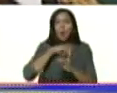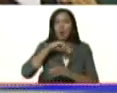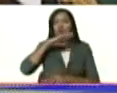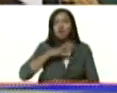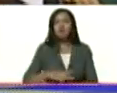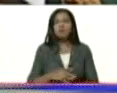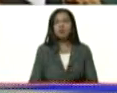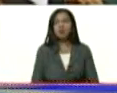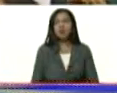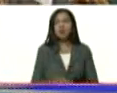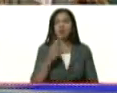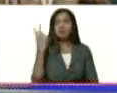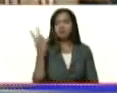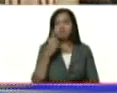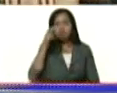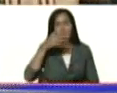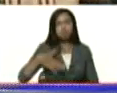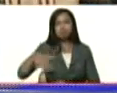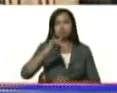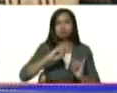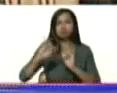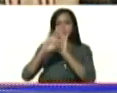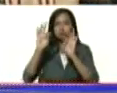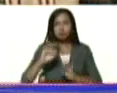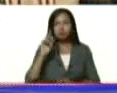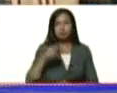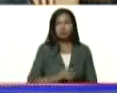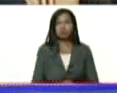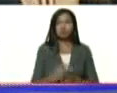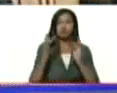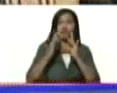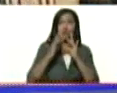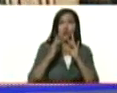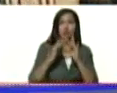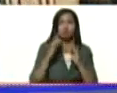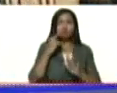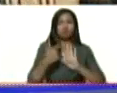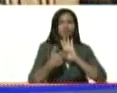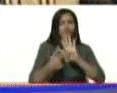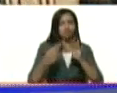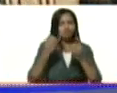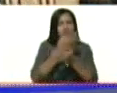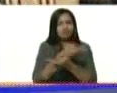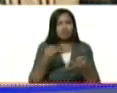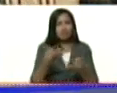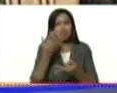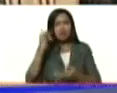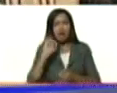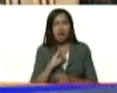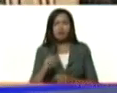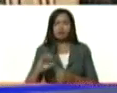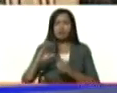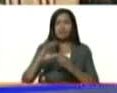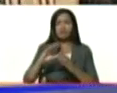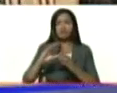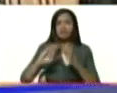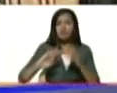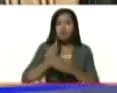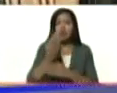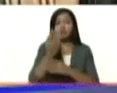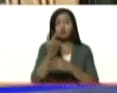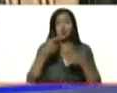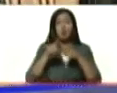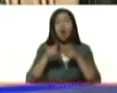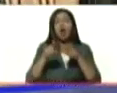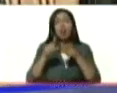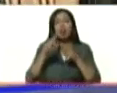histórica, de pueblo a pueblo y de gobierno a gobierno. Es una relación ejemplar, la relación entre la Federación Rusa y